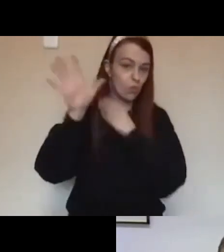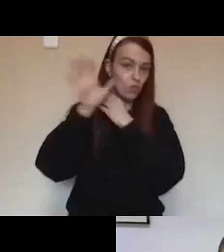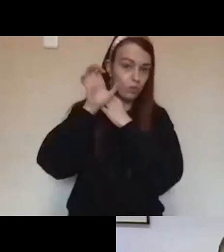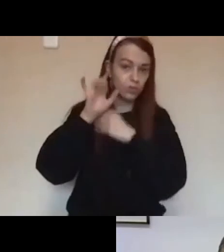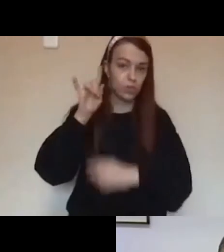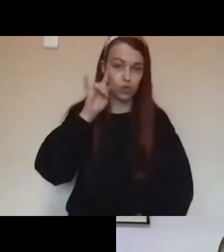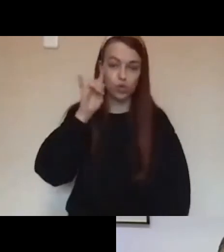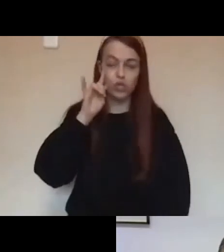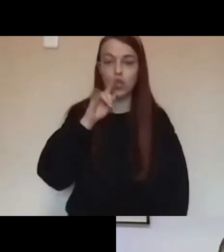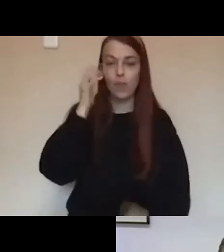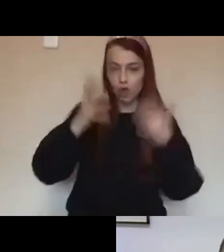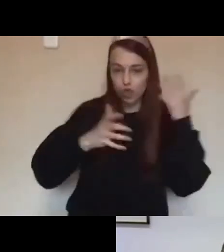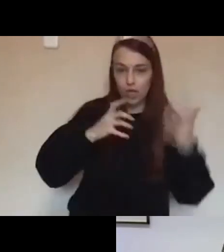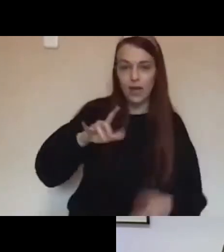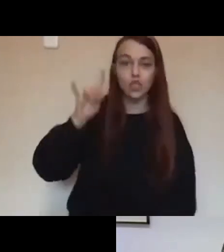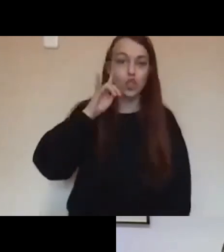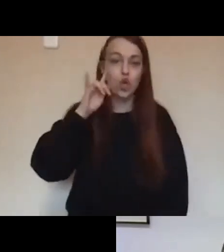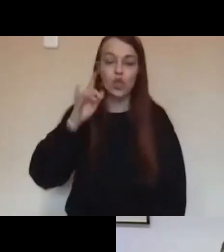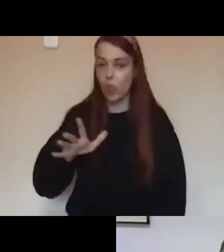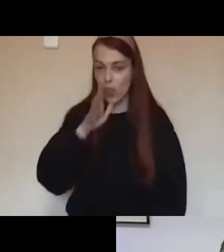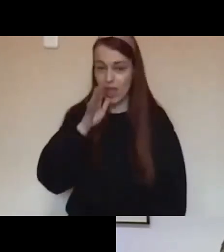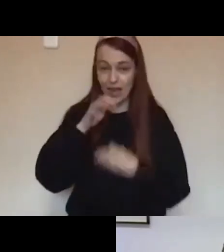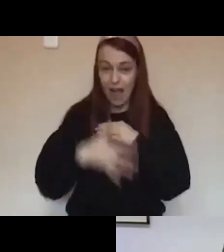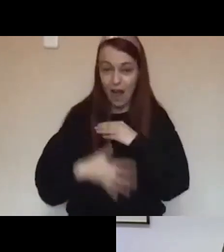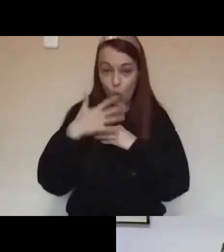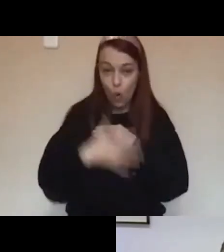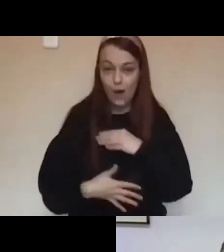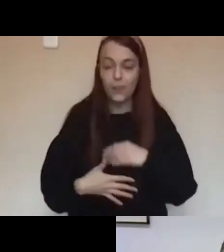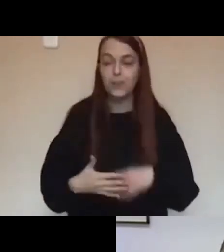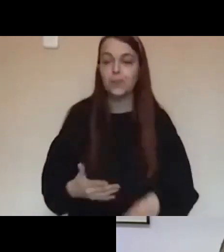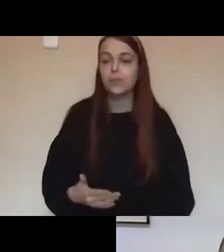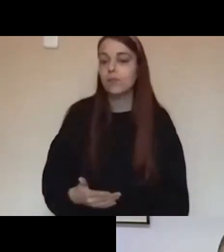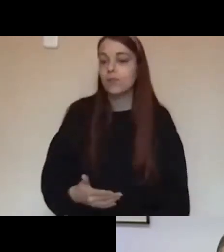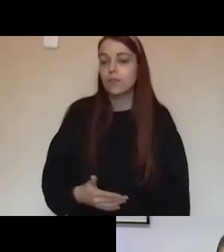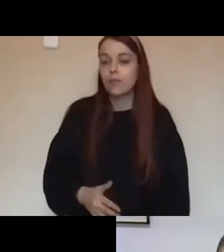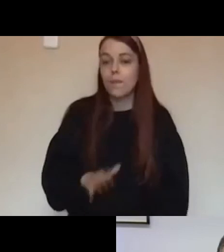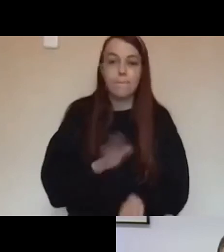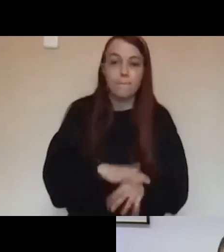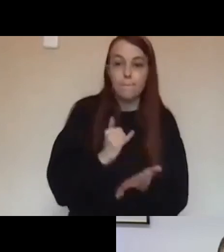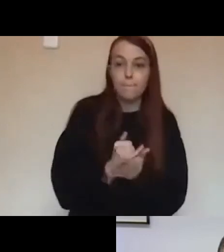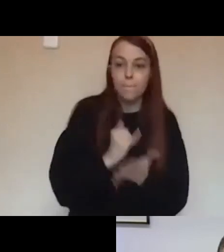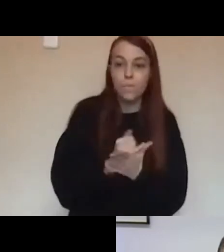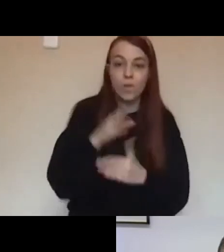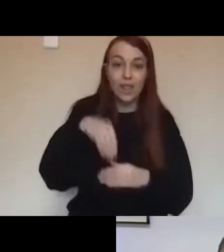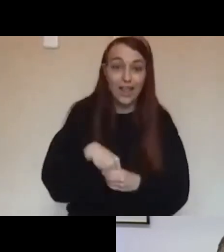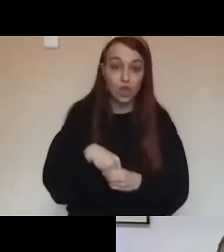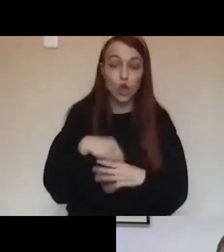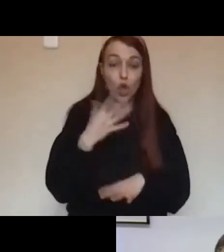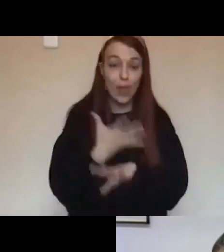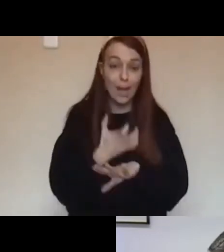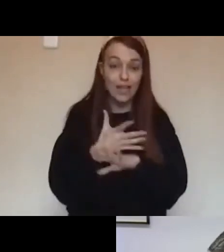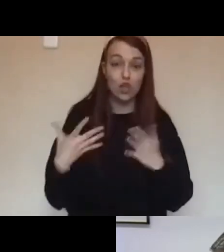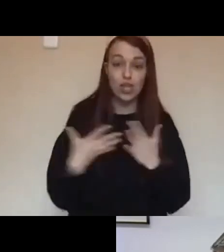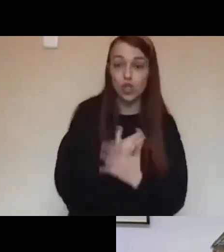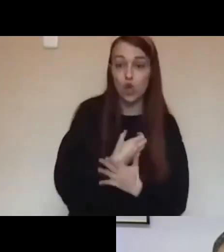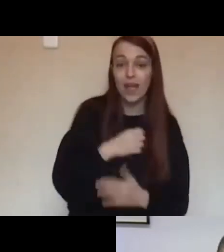la fauna, sonidos del agua, y claro, ir jugando un poco en la aplicación y en todas las